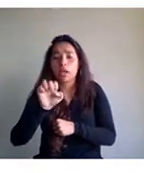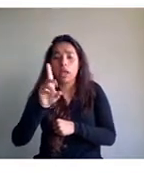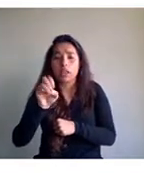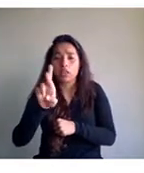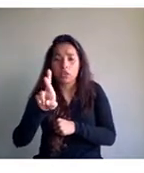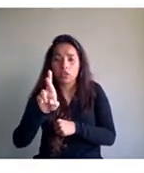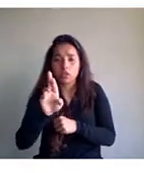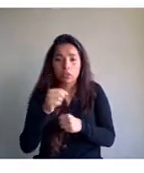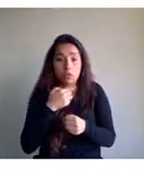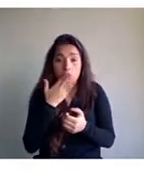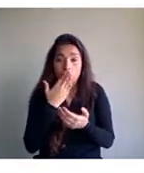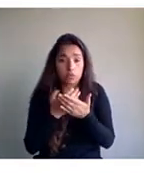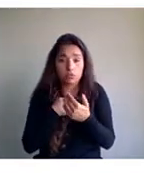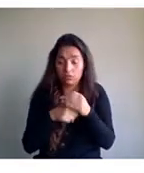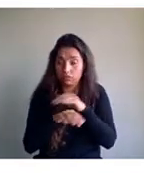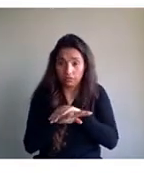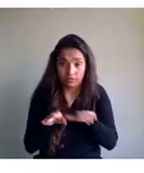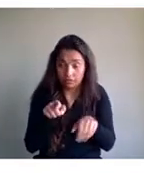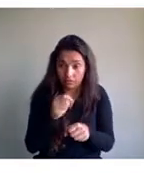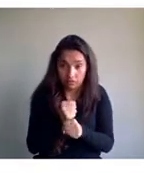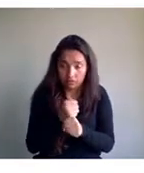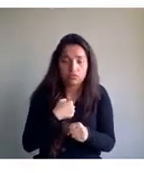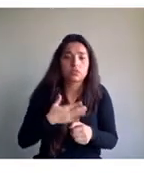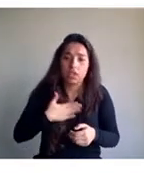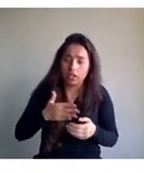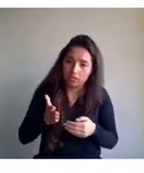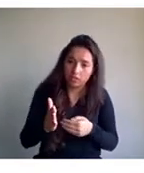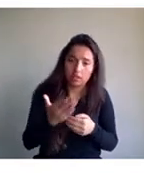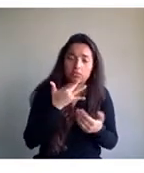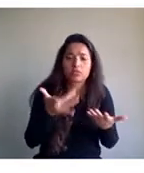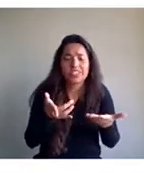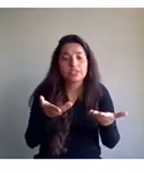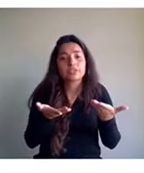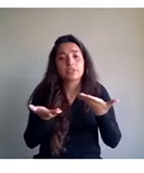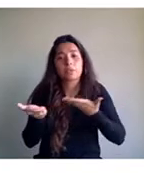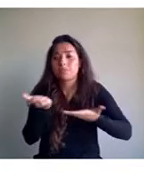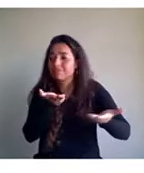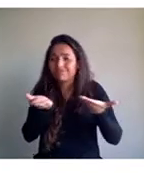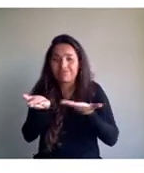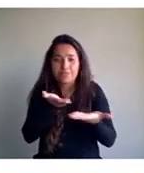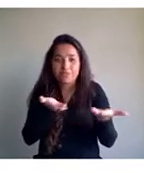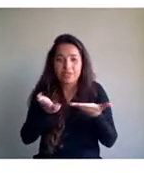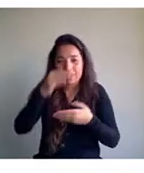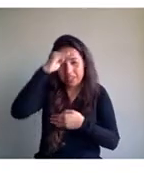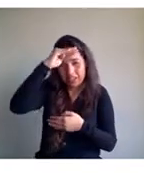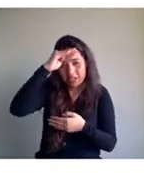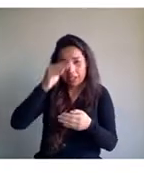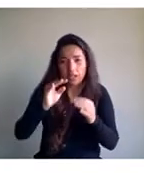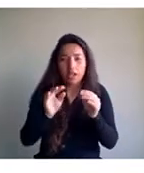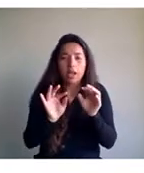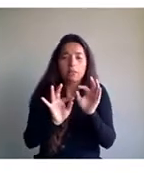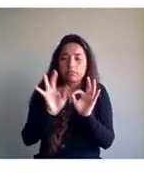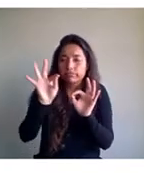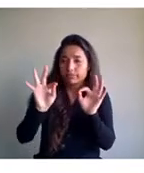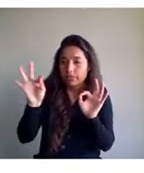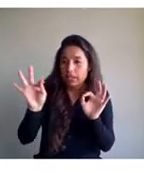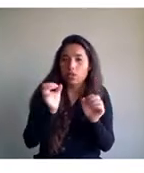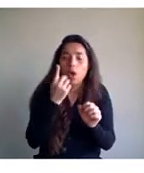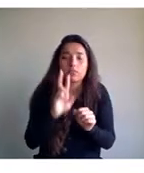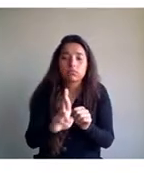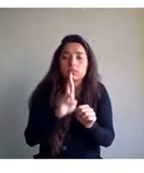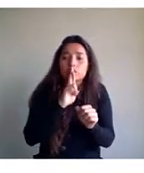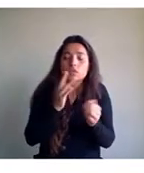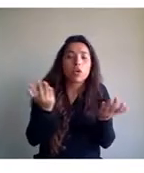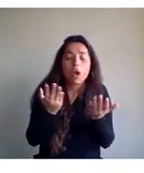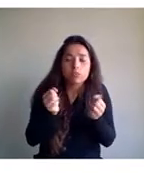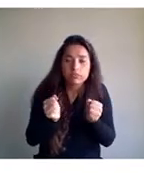países comparando experiencias midiendo resultados cómo podemos avanzar en una gente pero yo